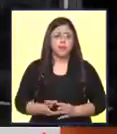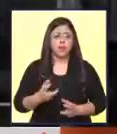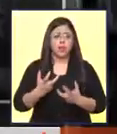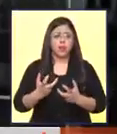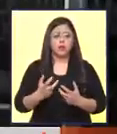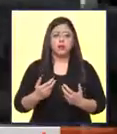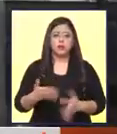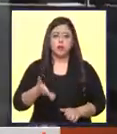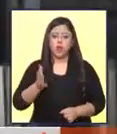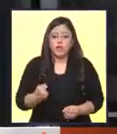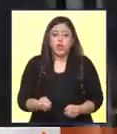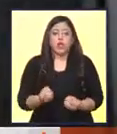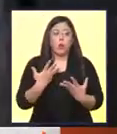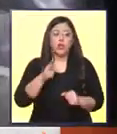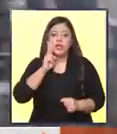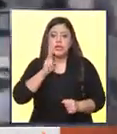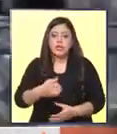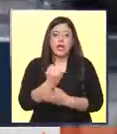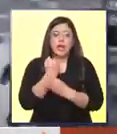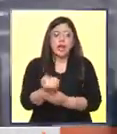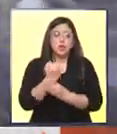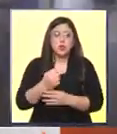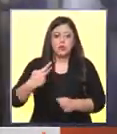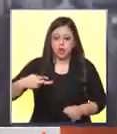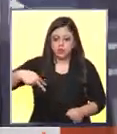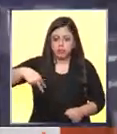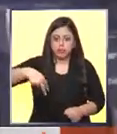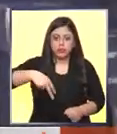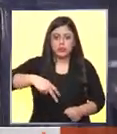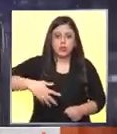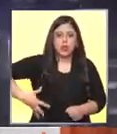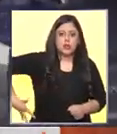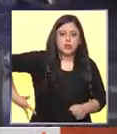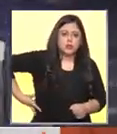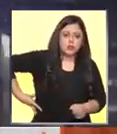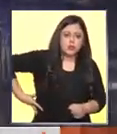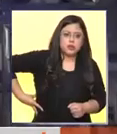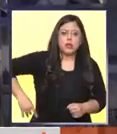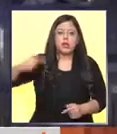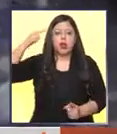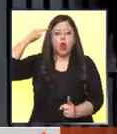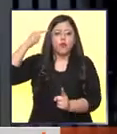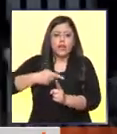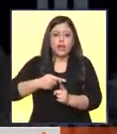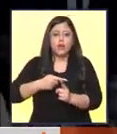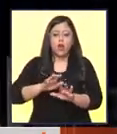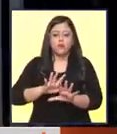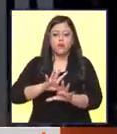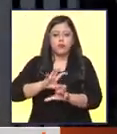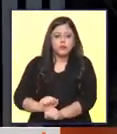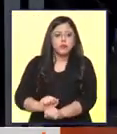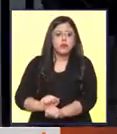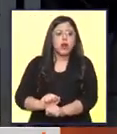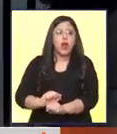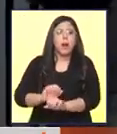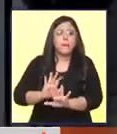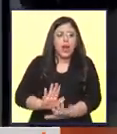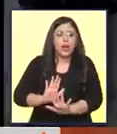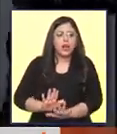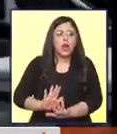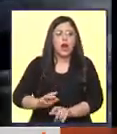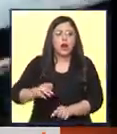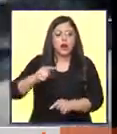Todavía sorprende que sin ayuda haya podido dar tantos pasos. La mano en la espalda tenía por objetivo detener el sangramiento. A él y a otros dos les habían